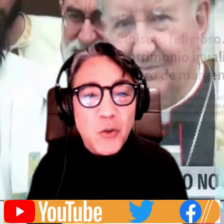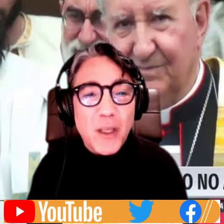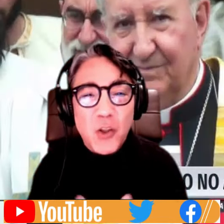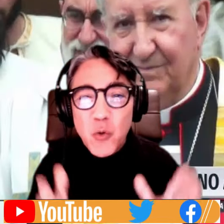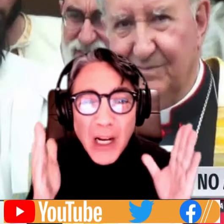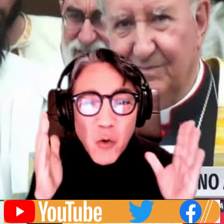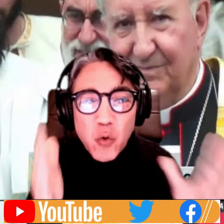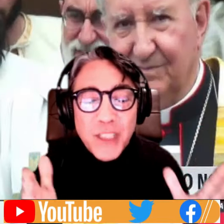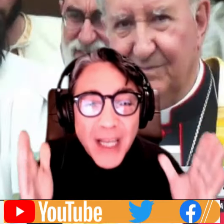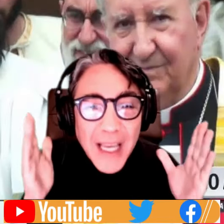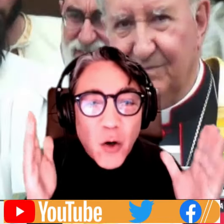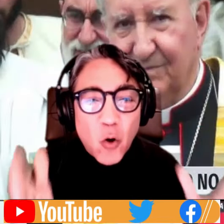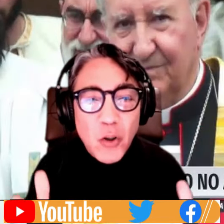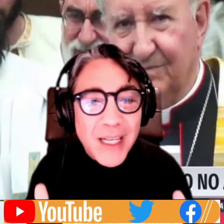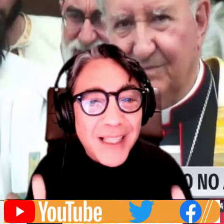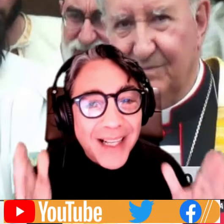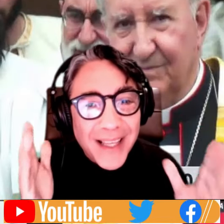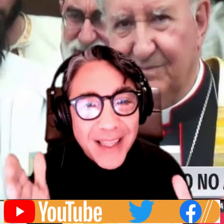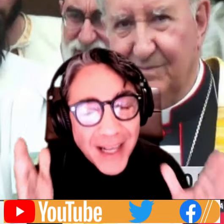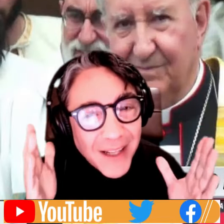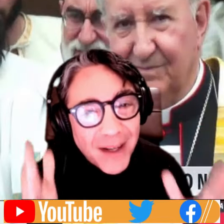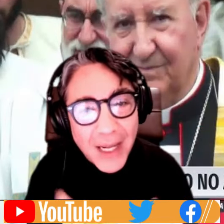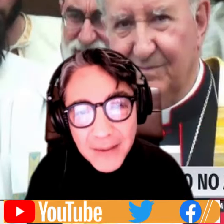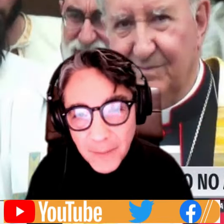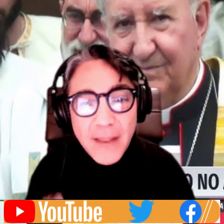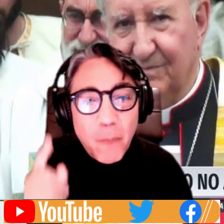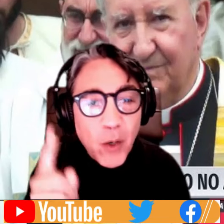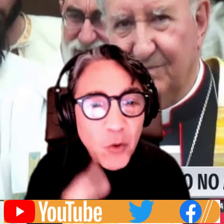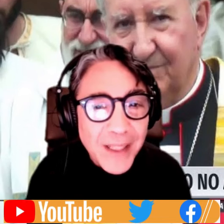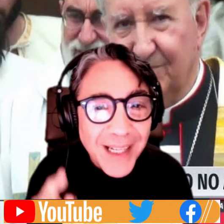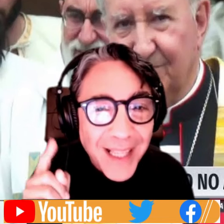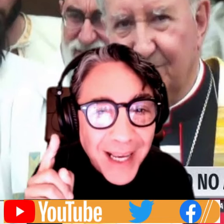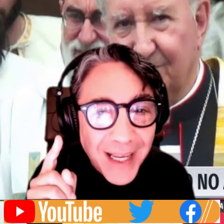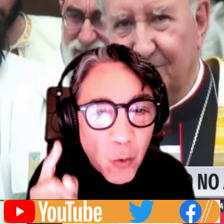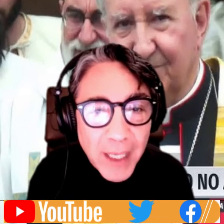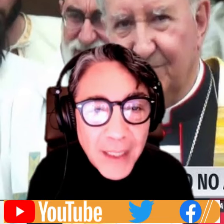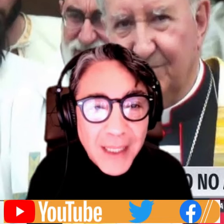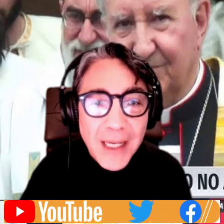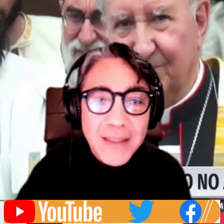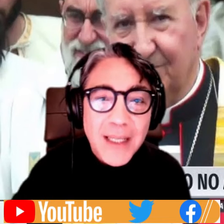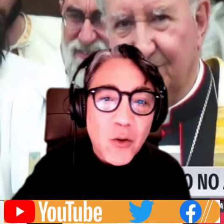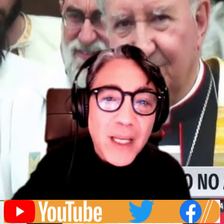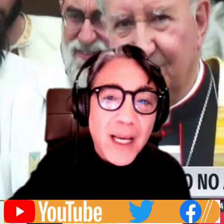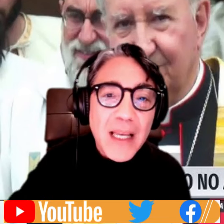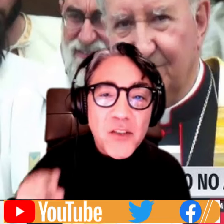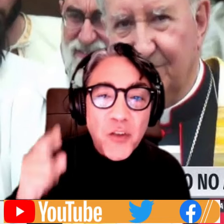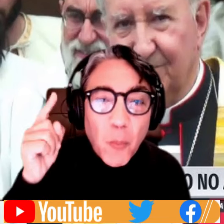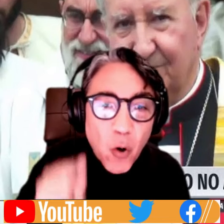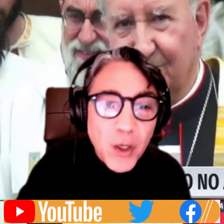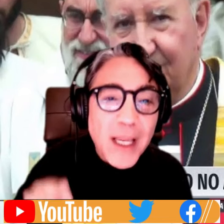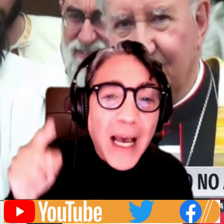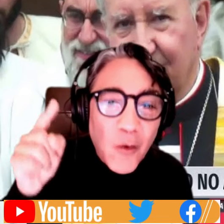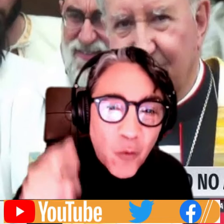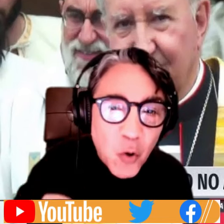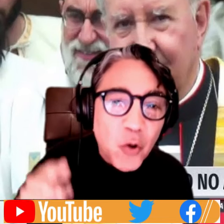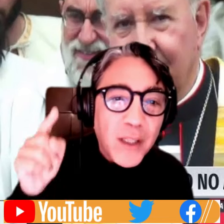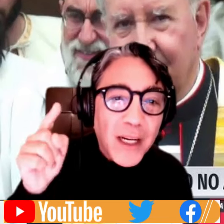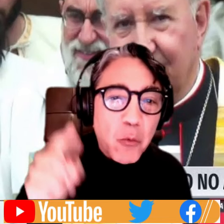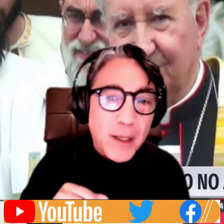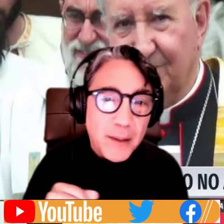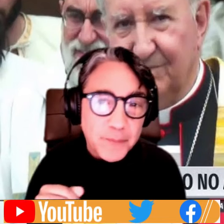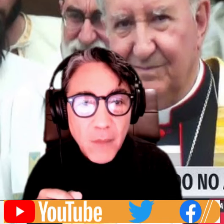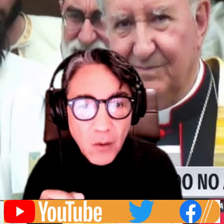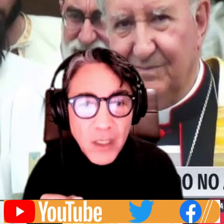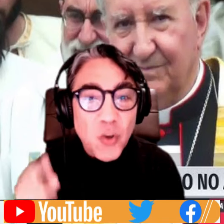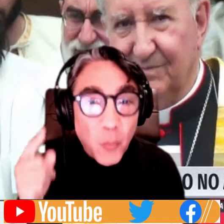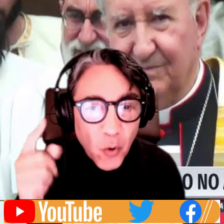todo el siglo XIX dio una lucha en contra de las ideas liberales después durante la década del 40 la Iglesia Católica se opone al voto de